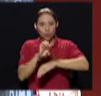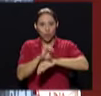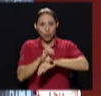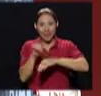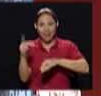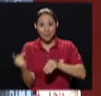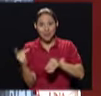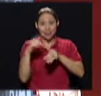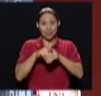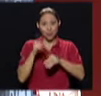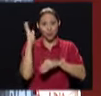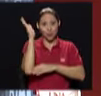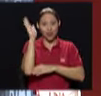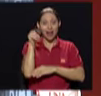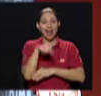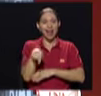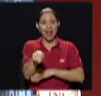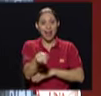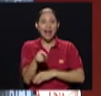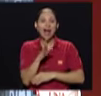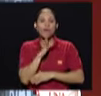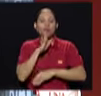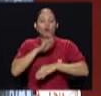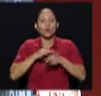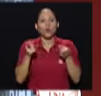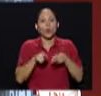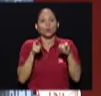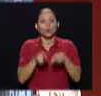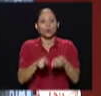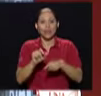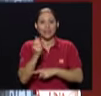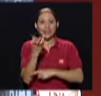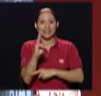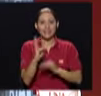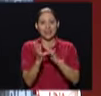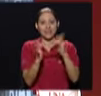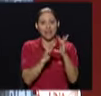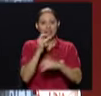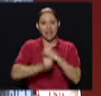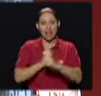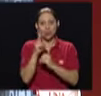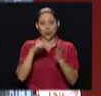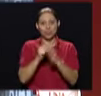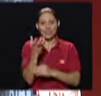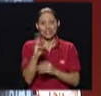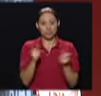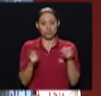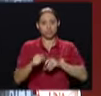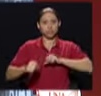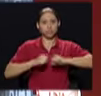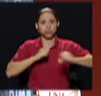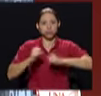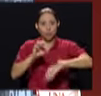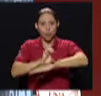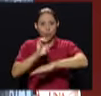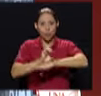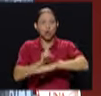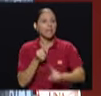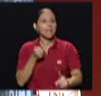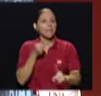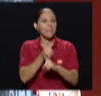expuso las consecuencias de este sismo que impactó a Ecuador el 16 de abril del 2016 y que tuvo un fuerte impacto